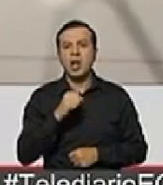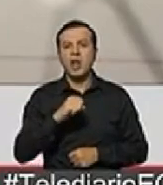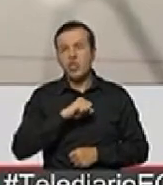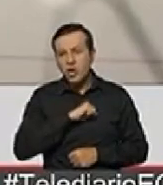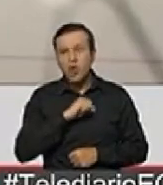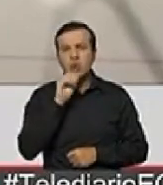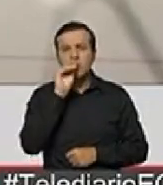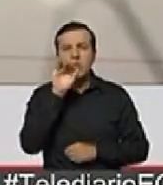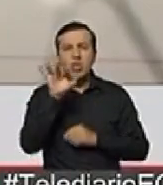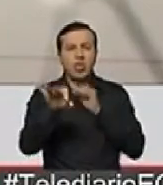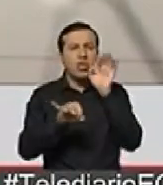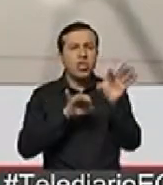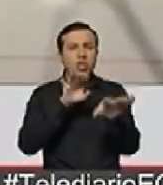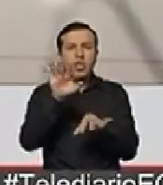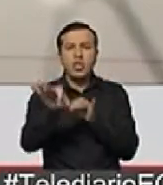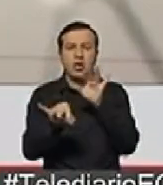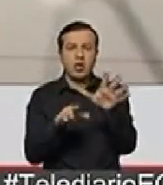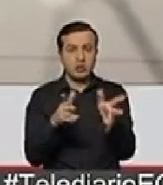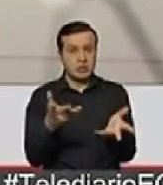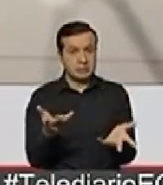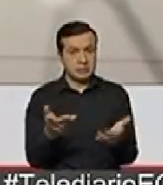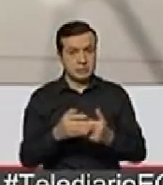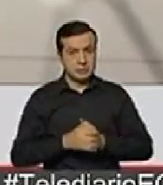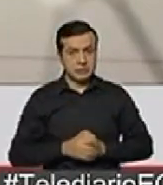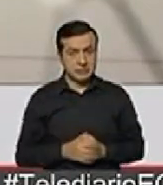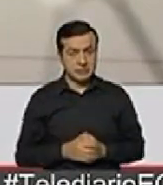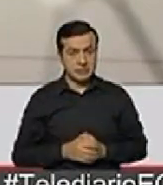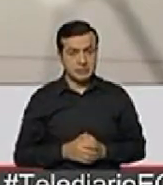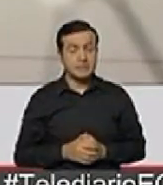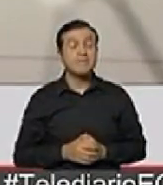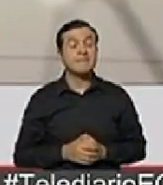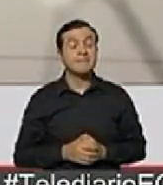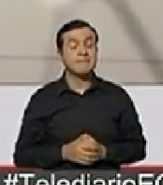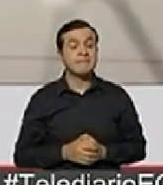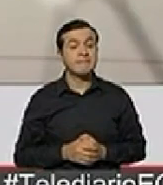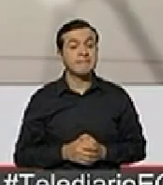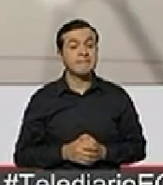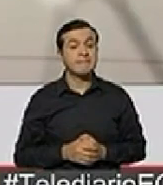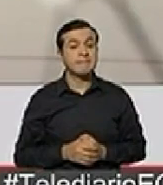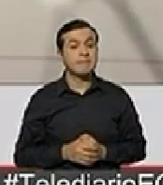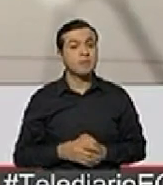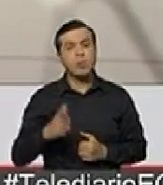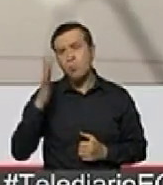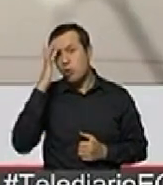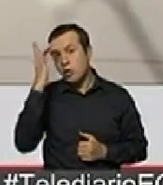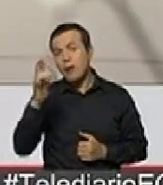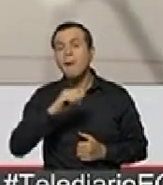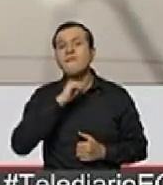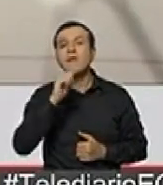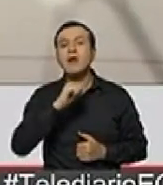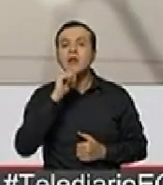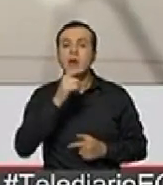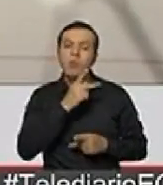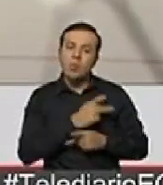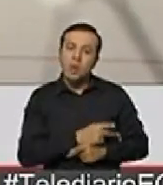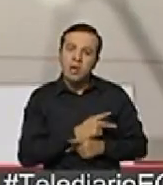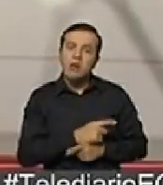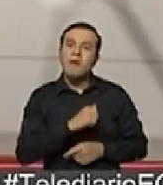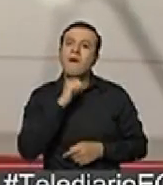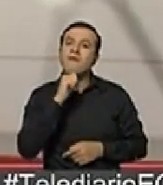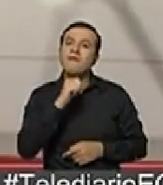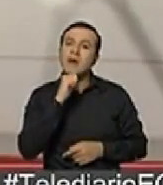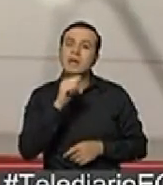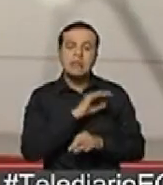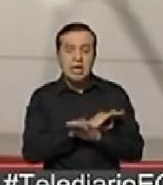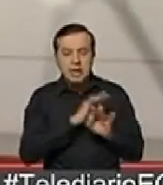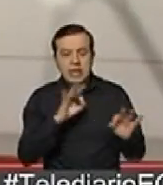etcétera. Y que se produce por la falta de cuidados, la falta de